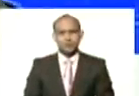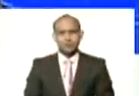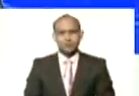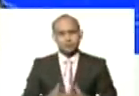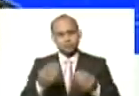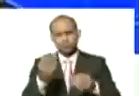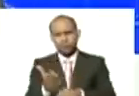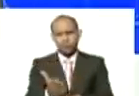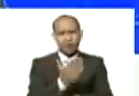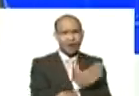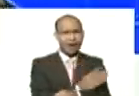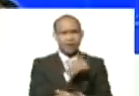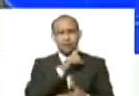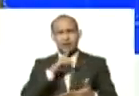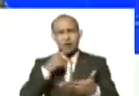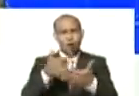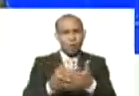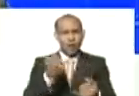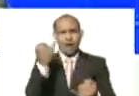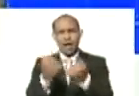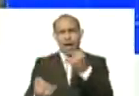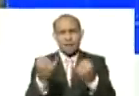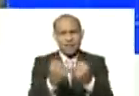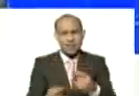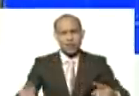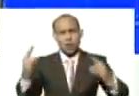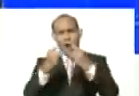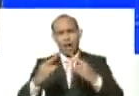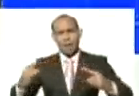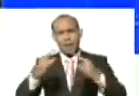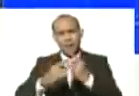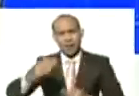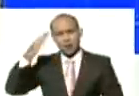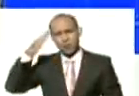mucho antes, con nombre, apellido, campamento.